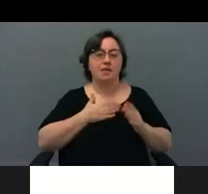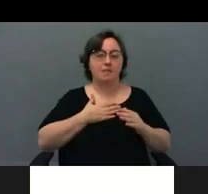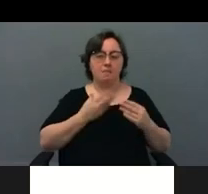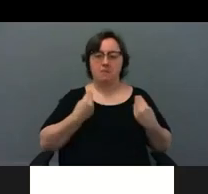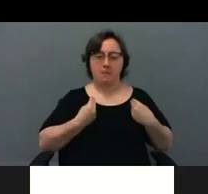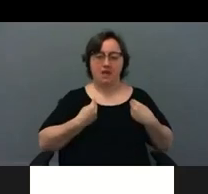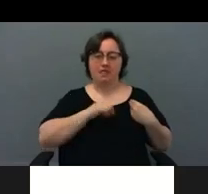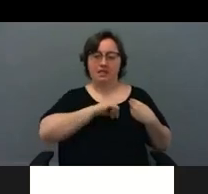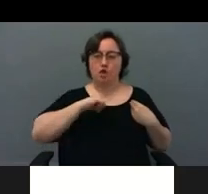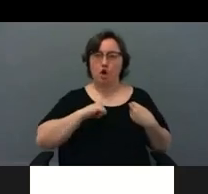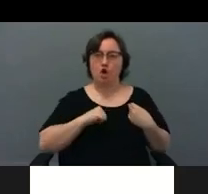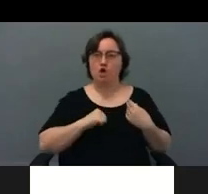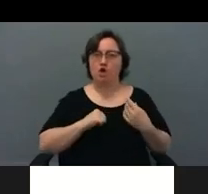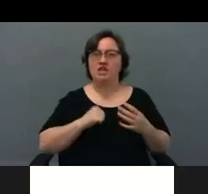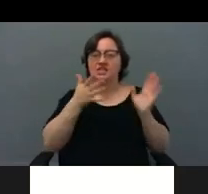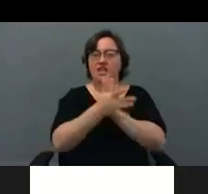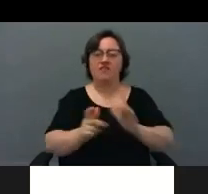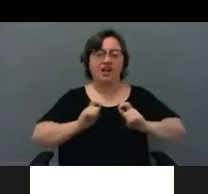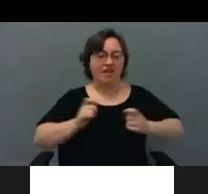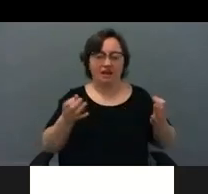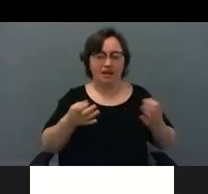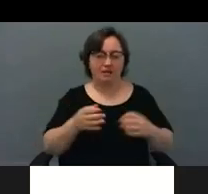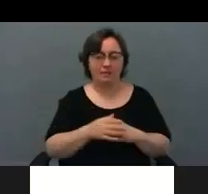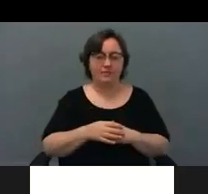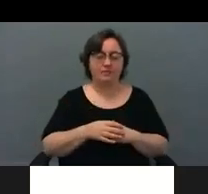vivir? Pues tener una vida.